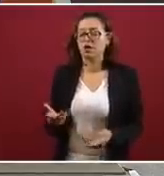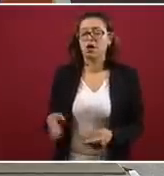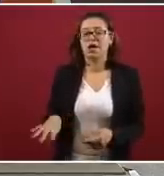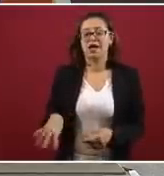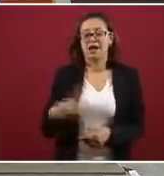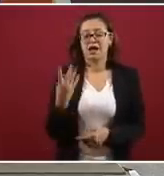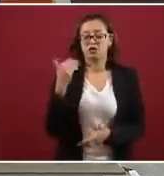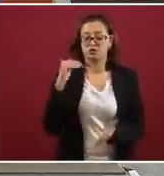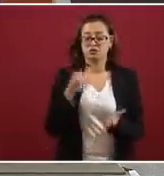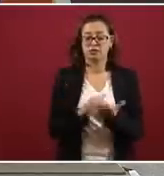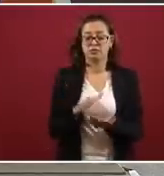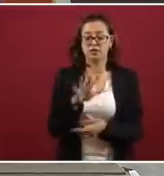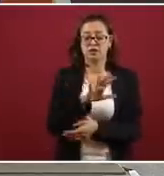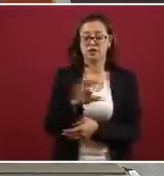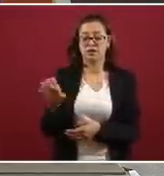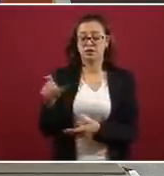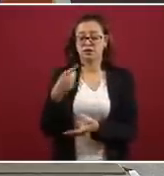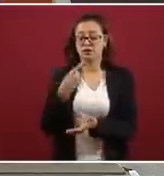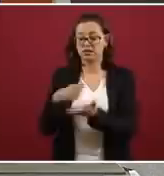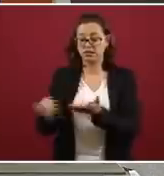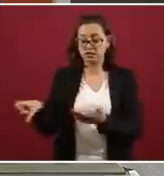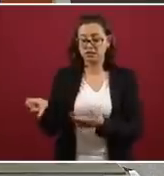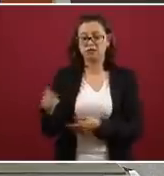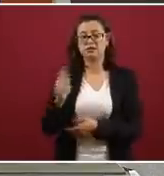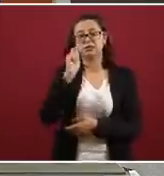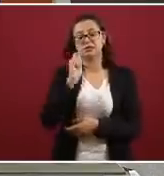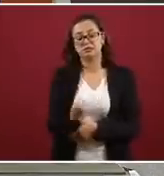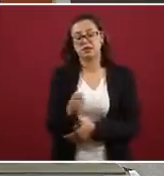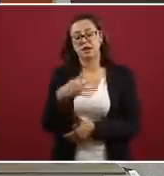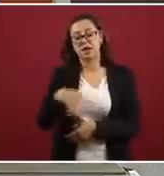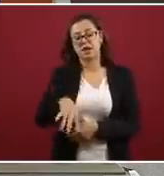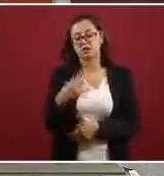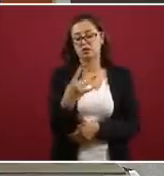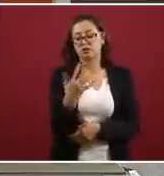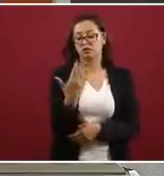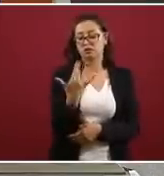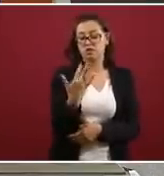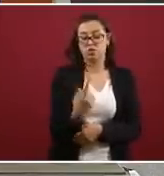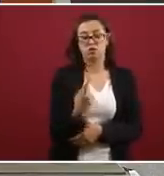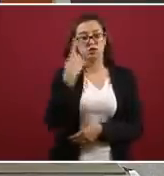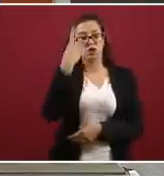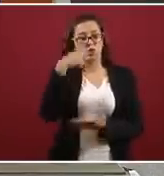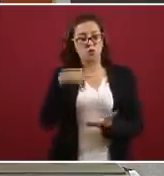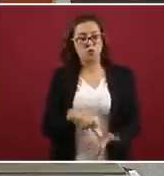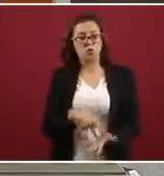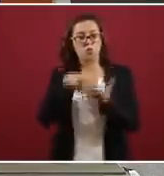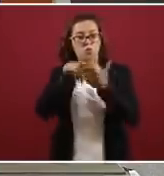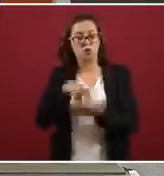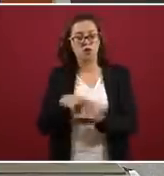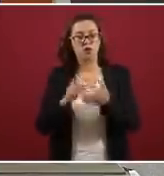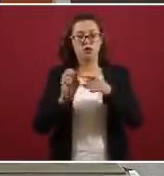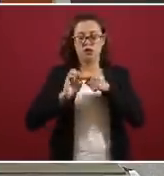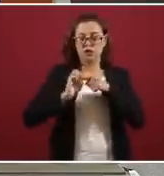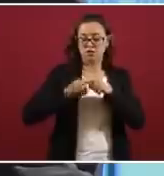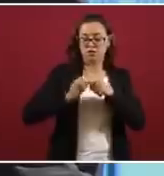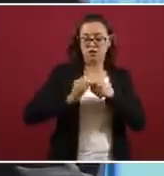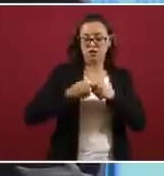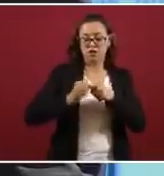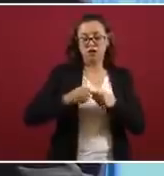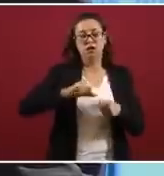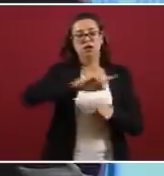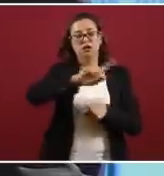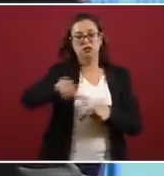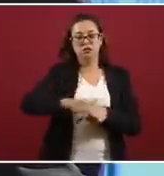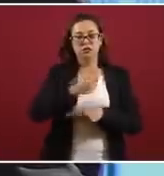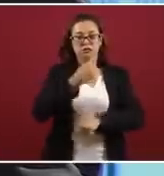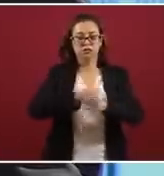14.500, equivale a decir a 14.50 el kilo de frijol, y lo vendemos